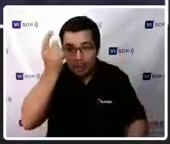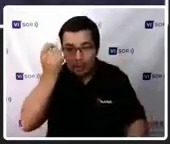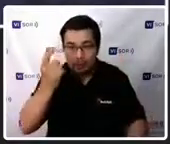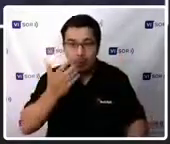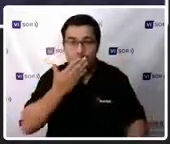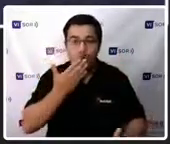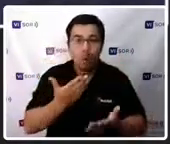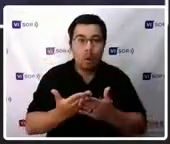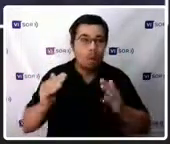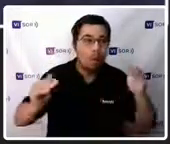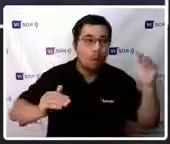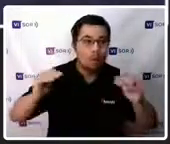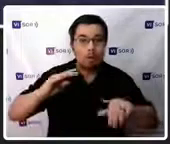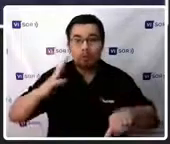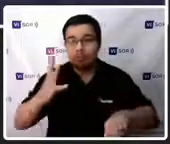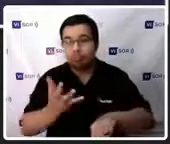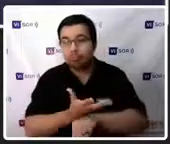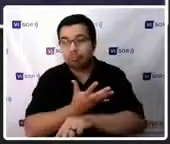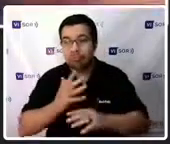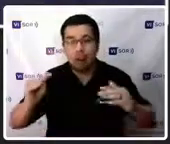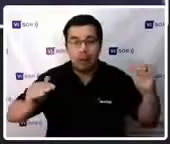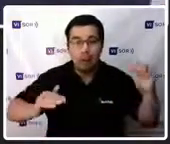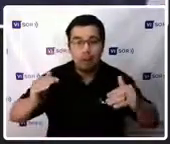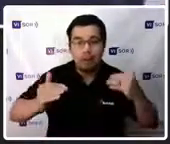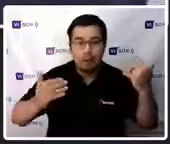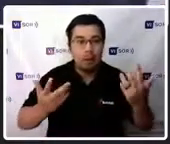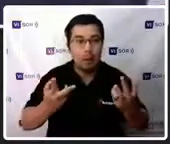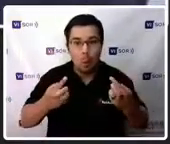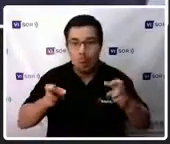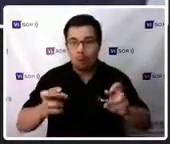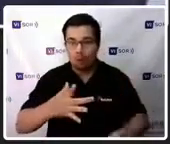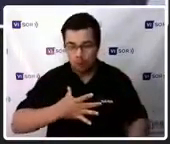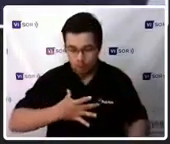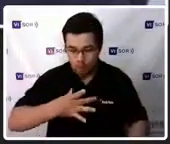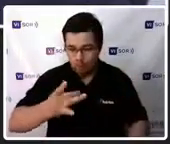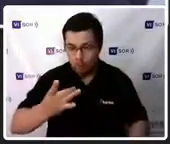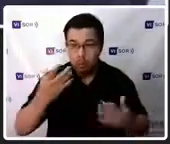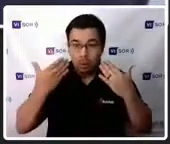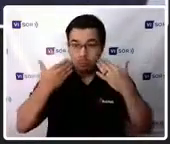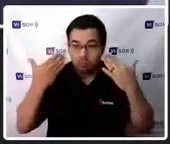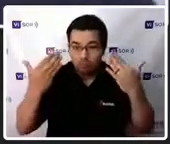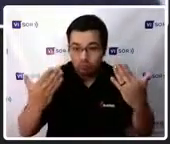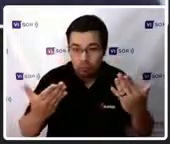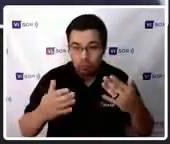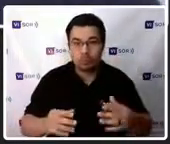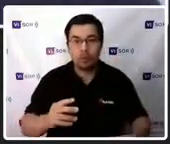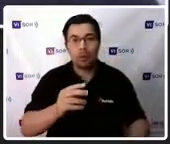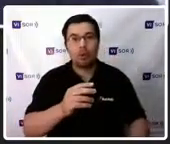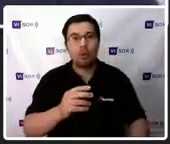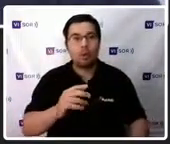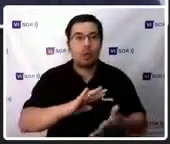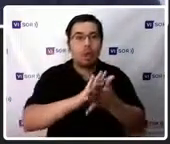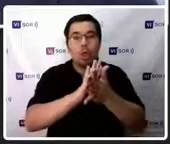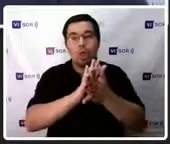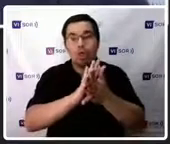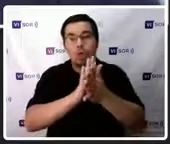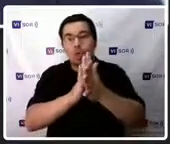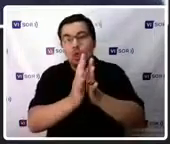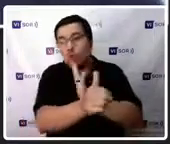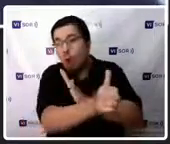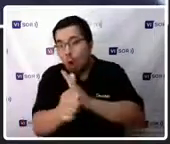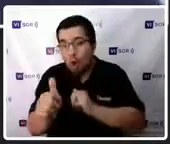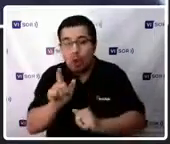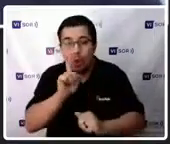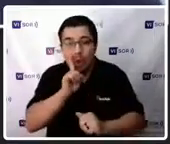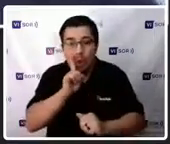y, pucha, de repente una oportunidad y te dan una oportunidad, no es que la estén regalando así, pero todos tenemos buenos y malos días y eso nos, somos personas